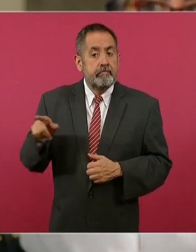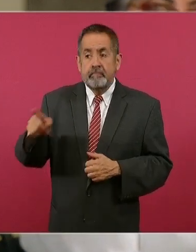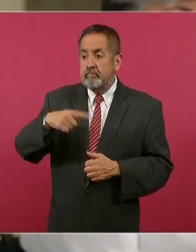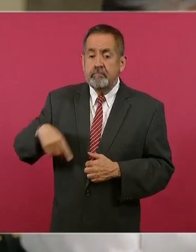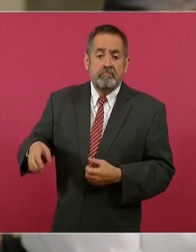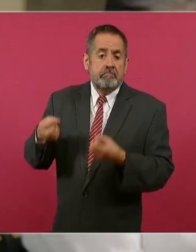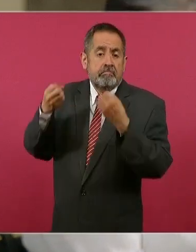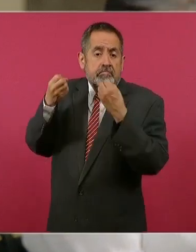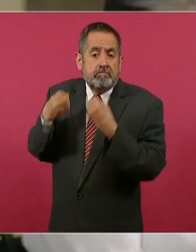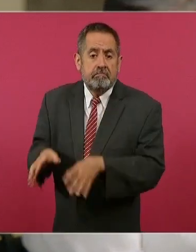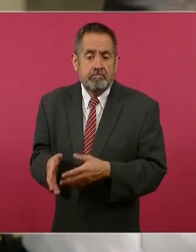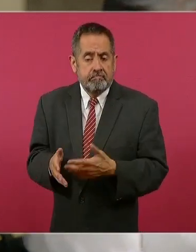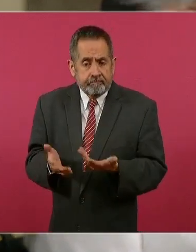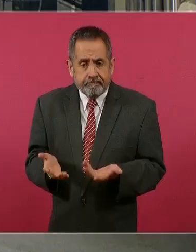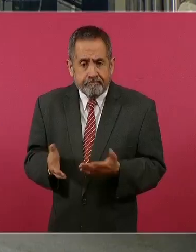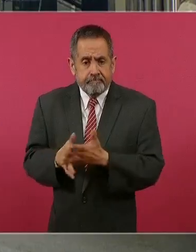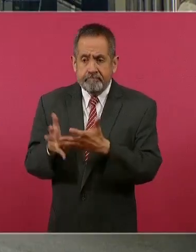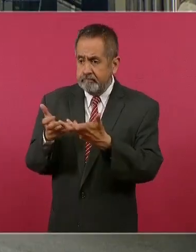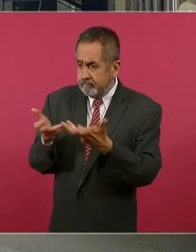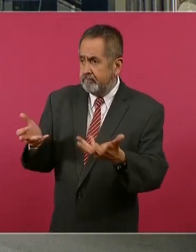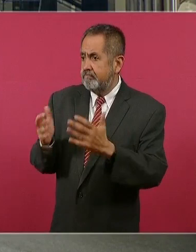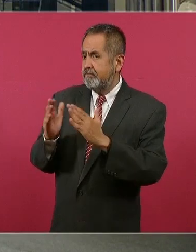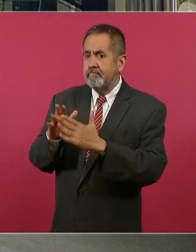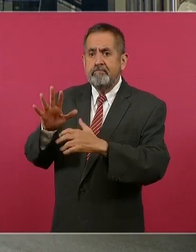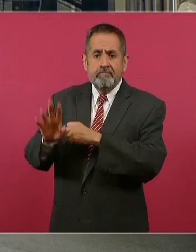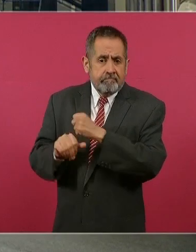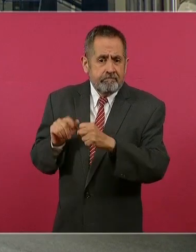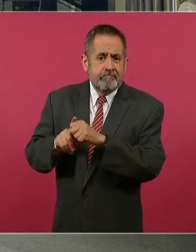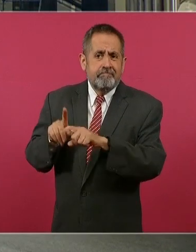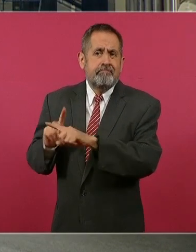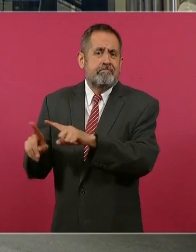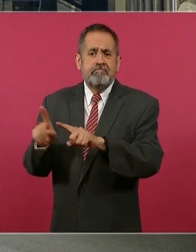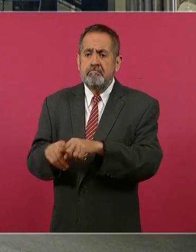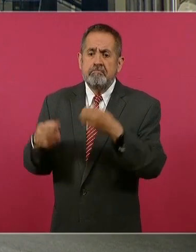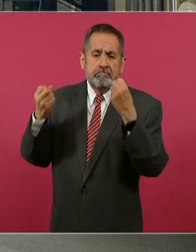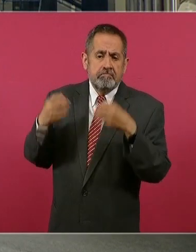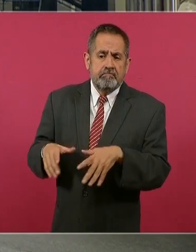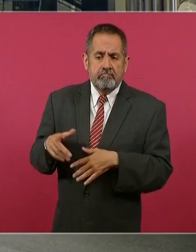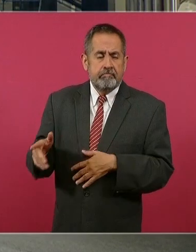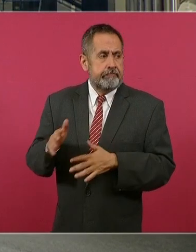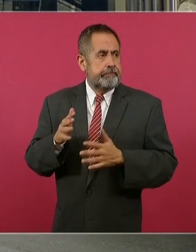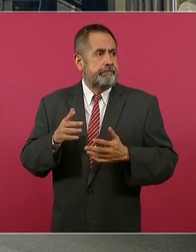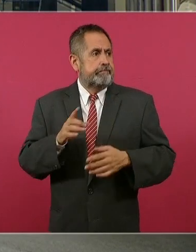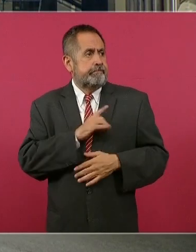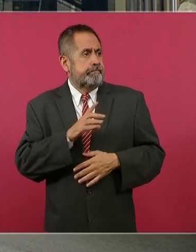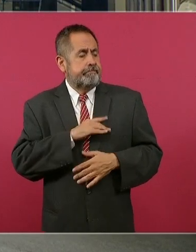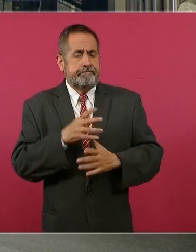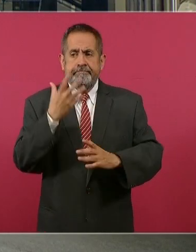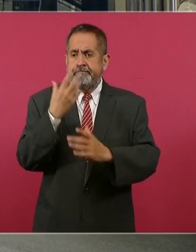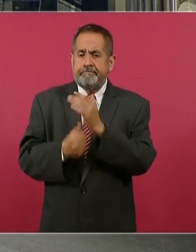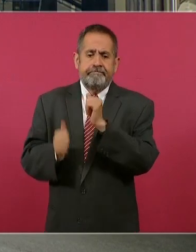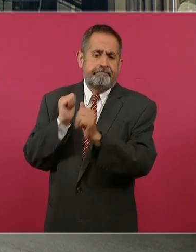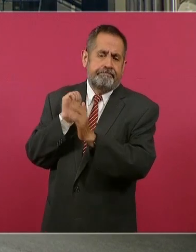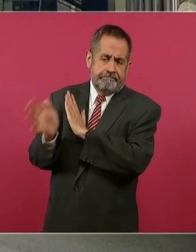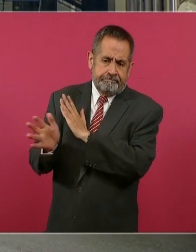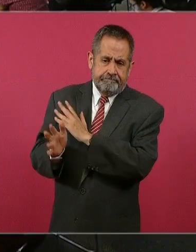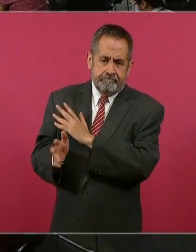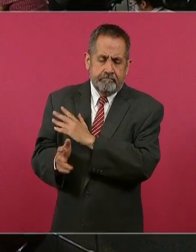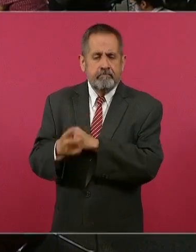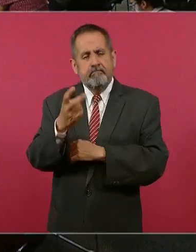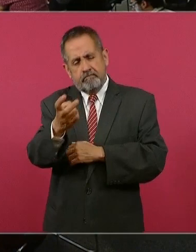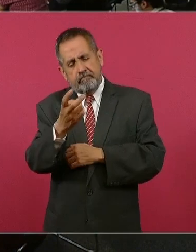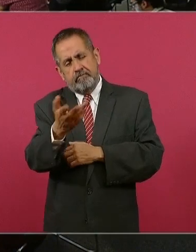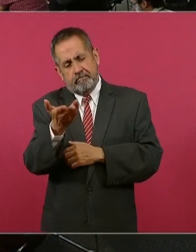perdido todo, señor presidente, tierras, animales, también su tranquilidad, su propio hogar. Por eso piden